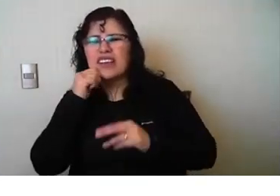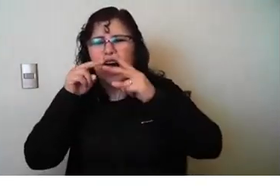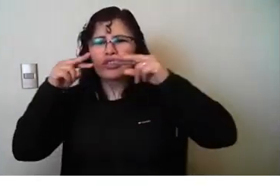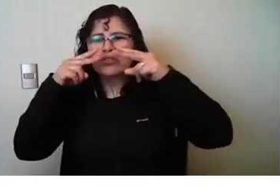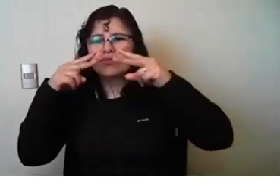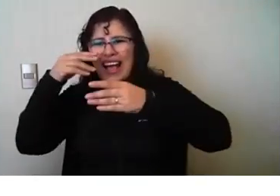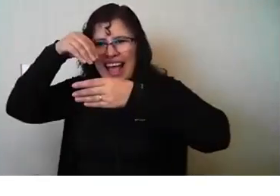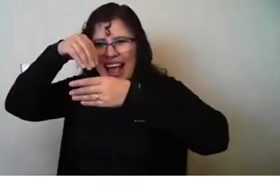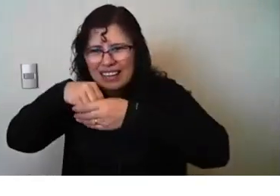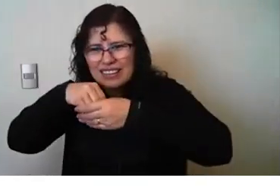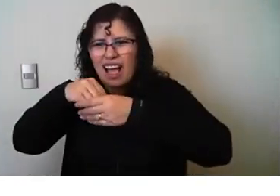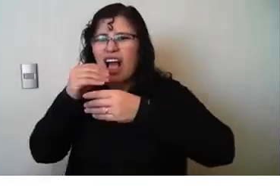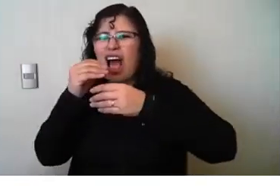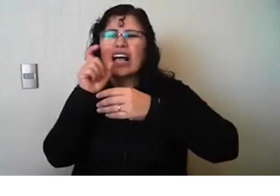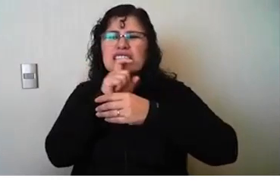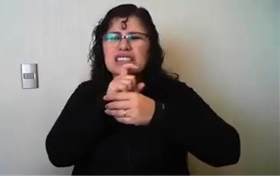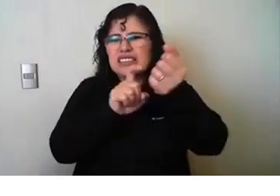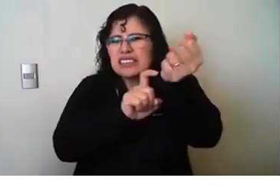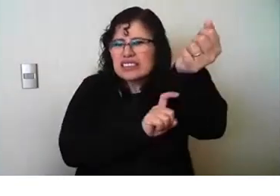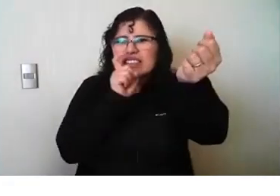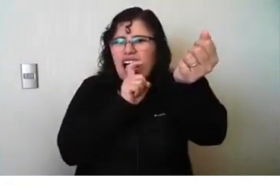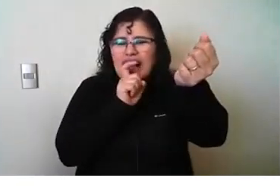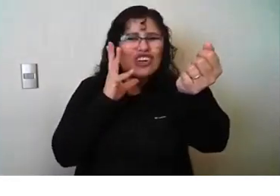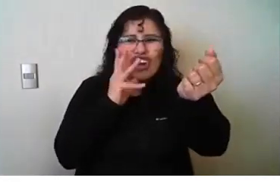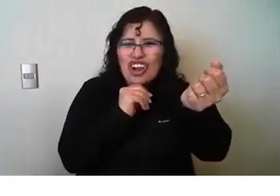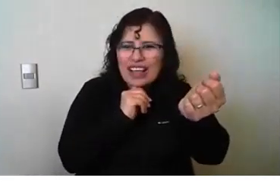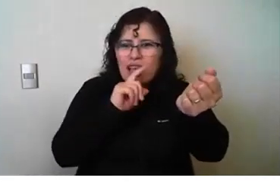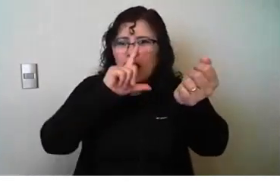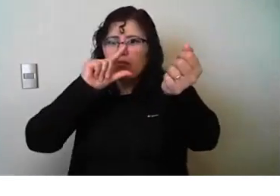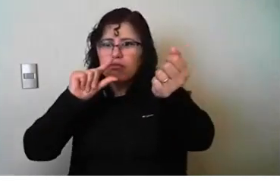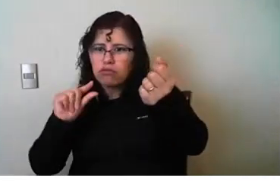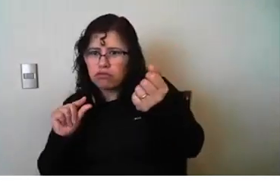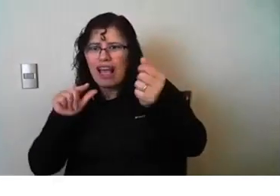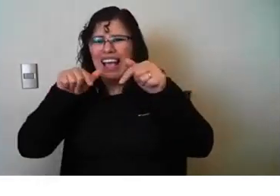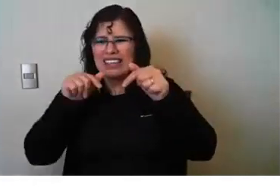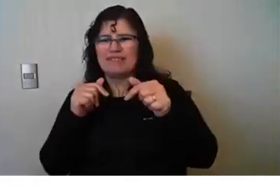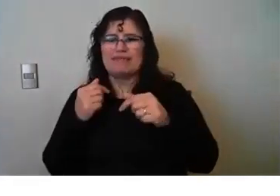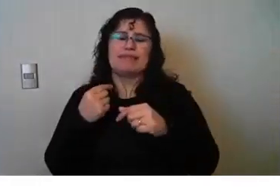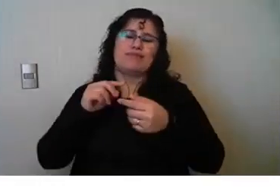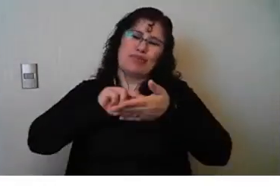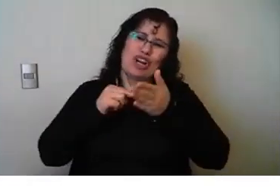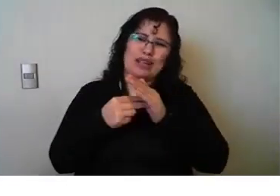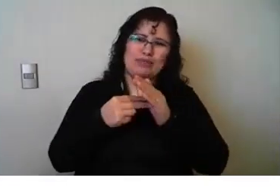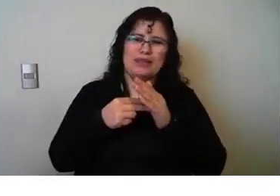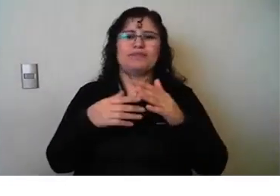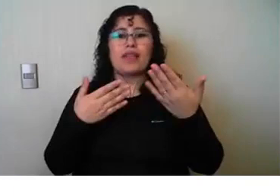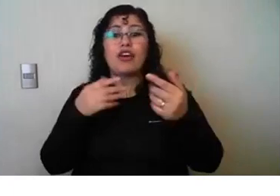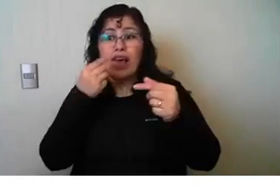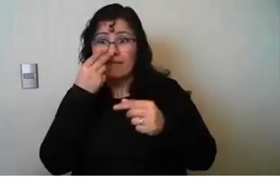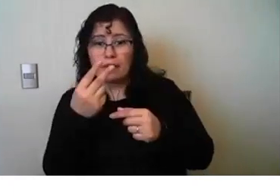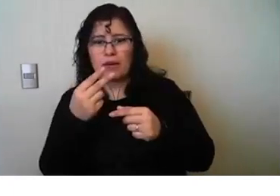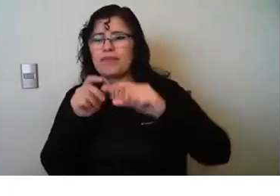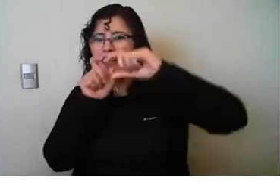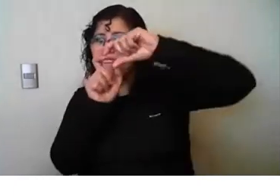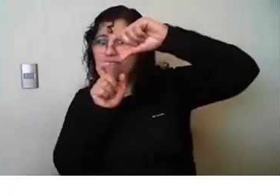Aquí vemos a la arteria vertebral, sistema vértebro-basilar, y las